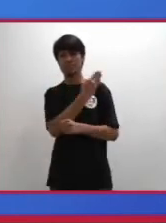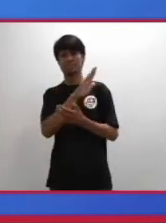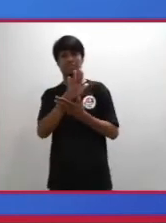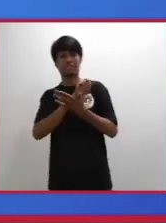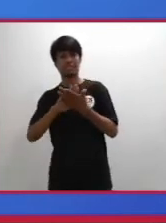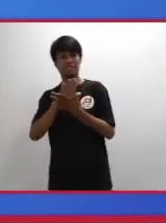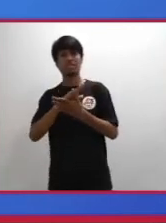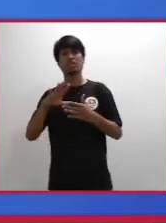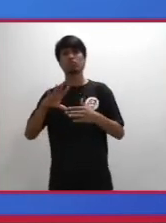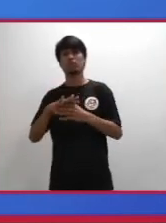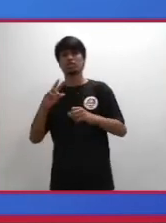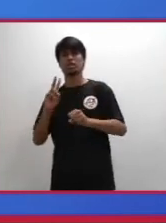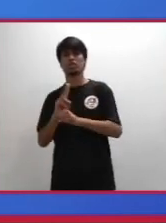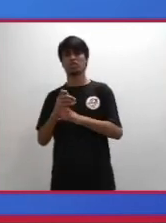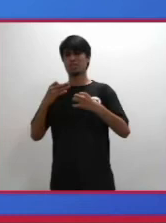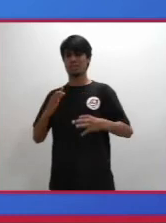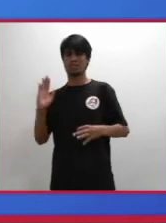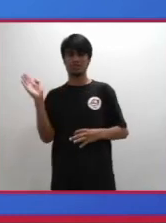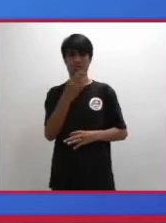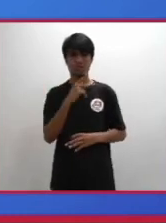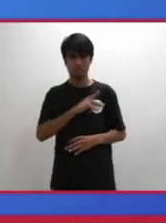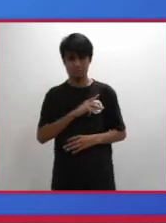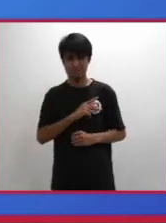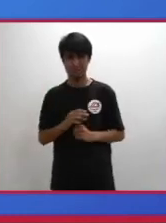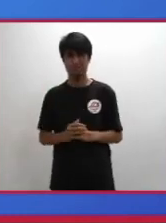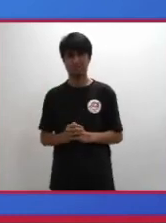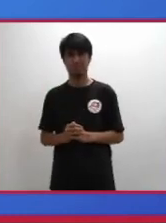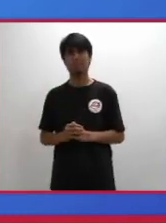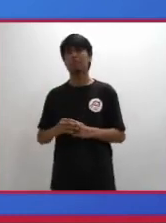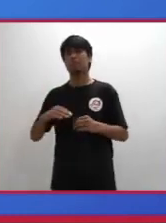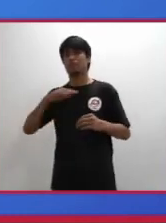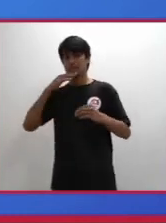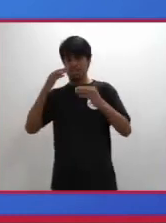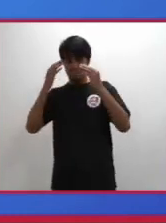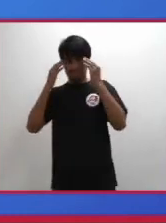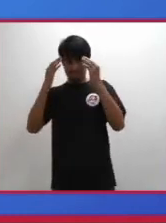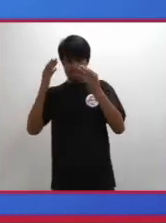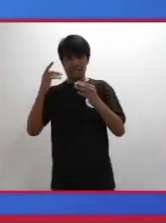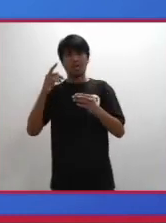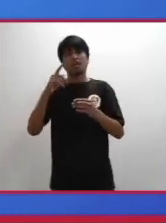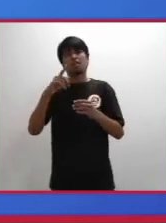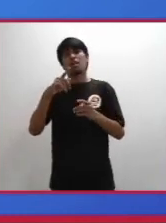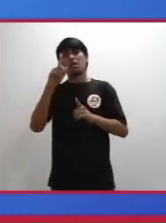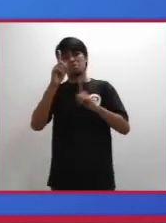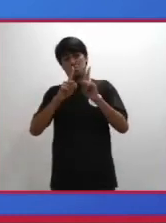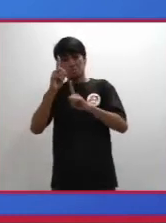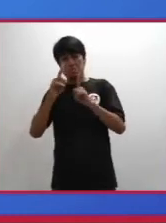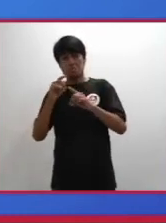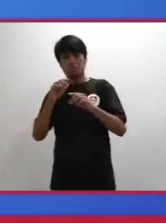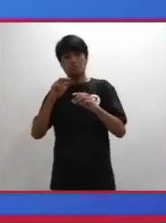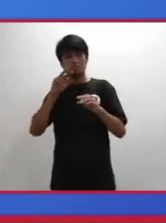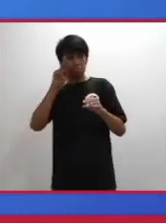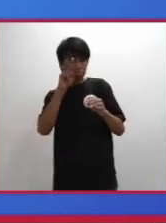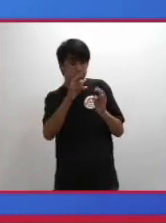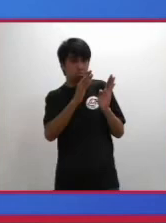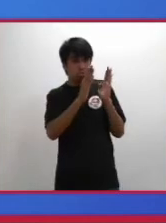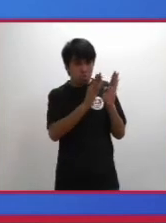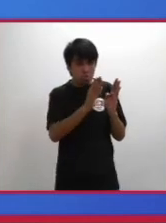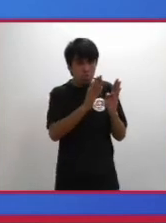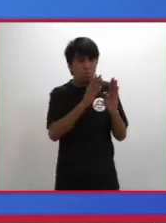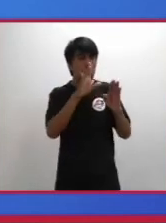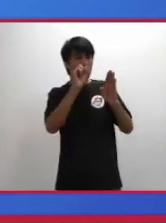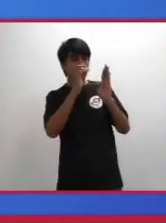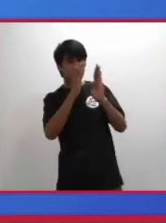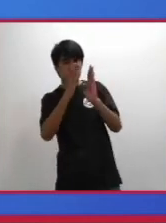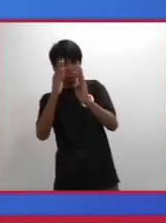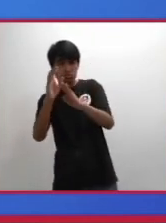garantizar la seguridad de todas las personas. Le agradecemos a todos que hayan seguido este ciclo de charlas